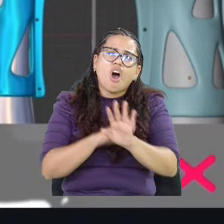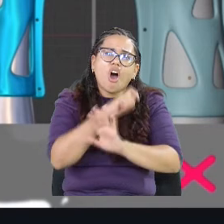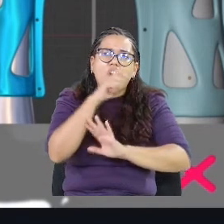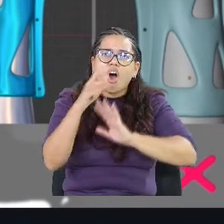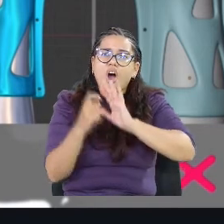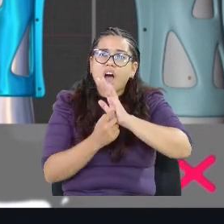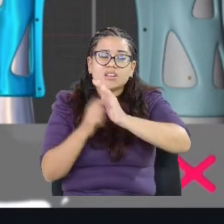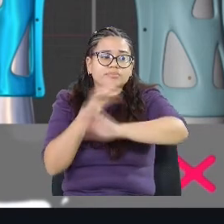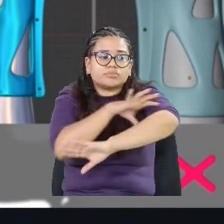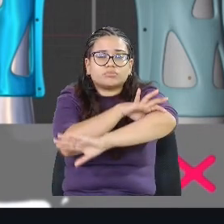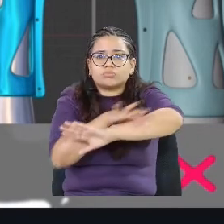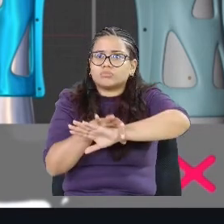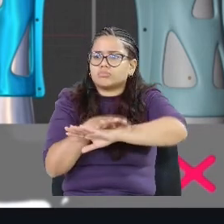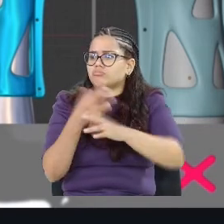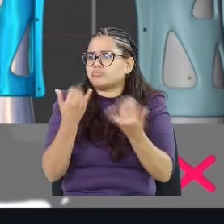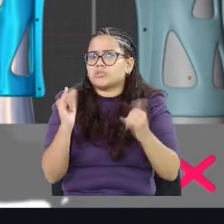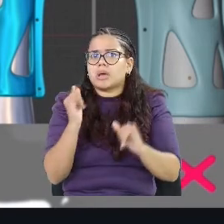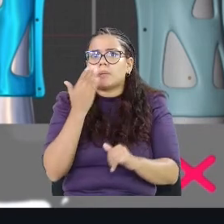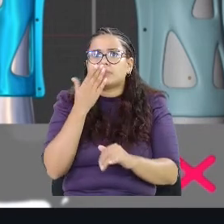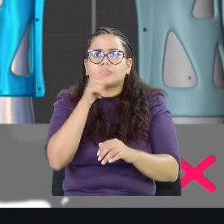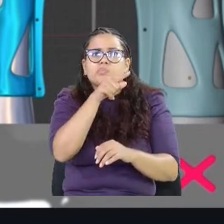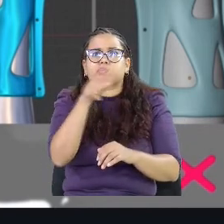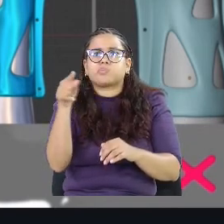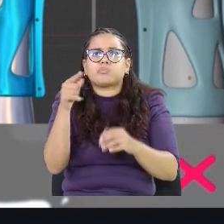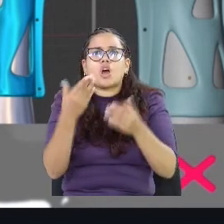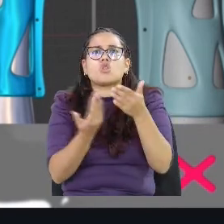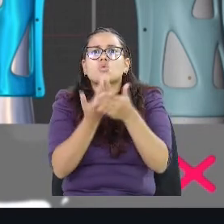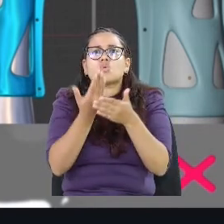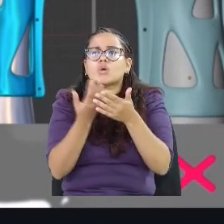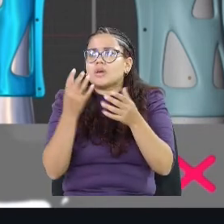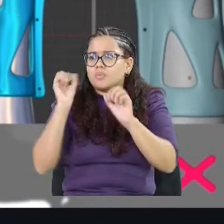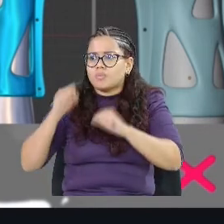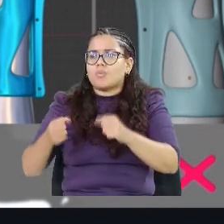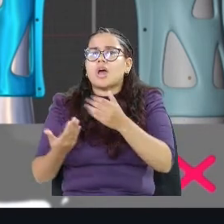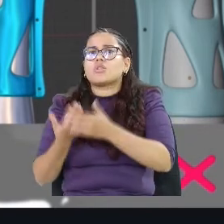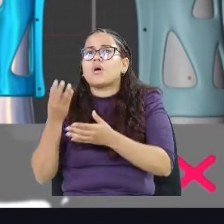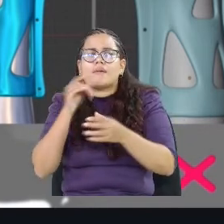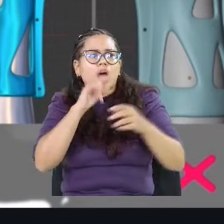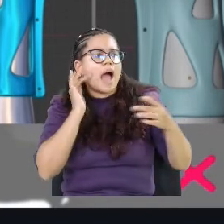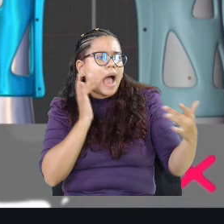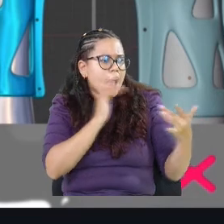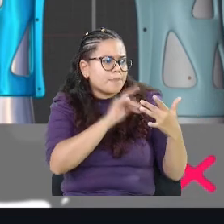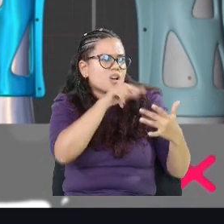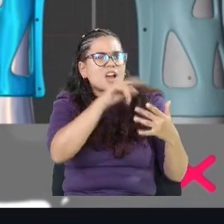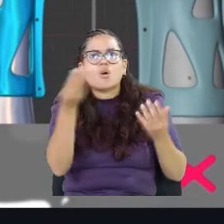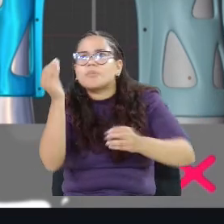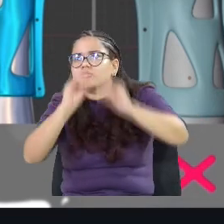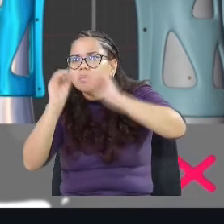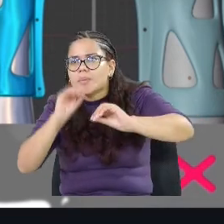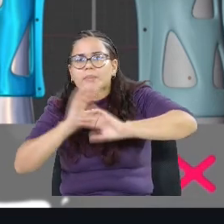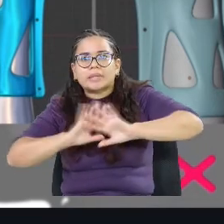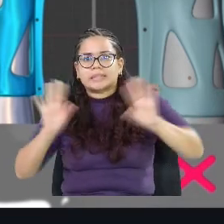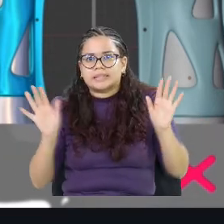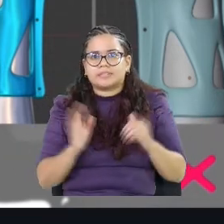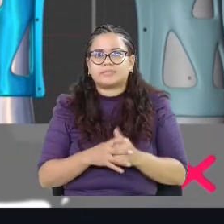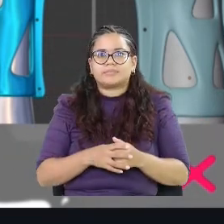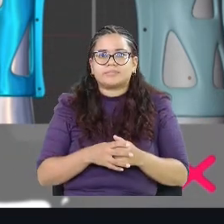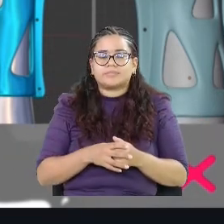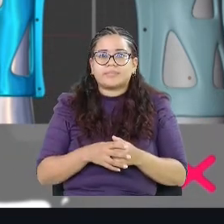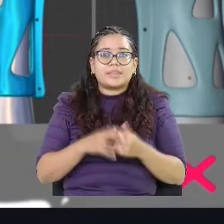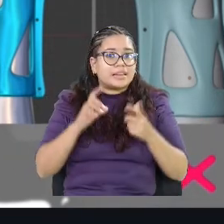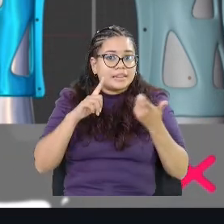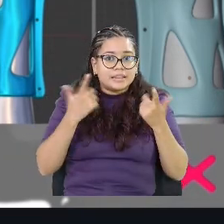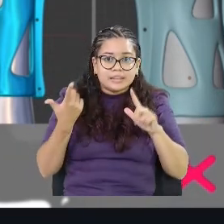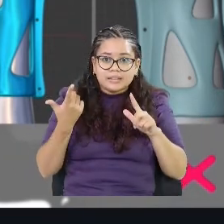cero. Todo ya está hecho para que se actualice de manera rápida y precisa. Cuando se tiene todo